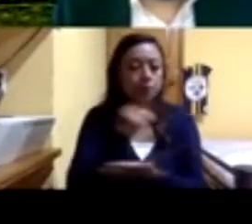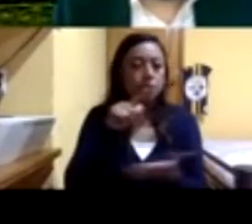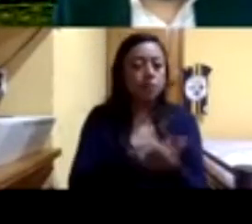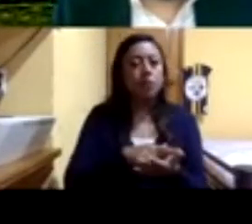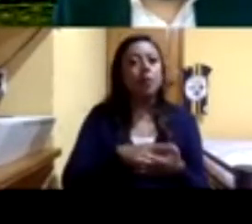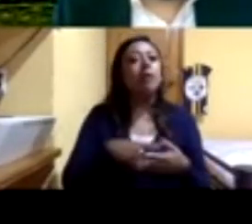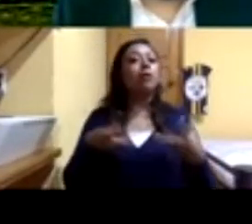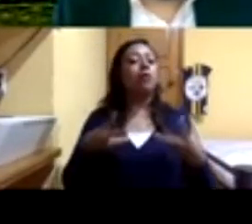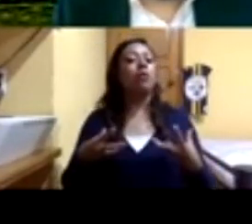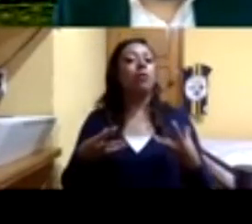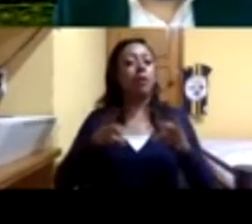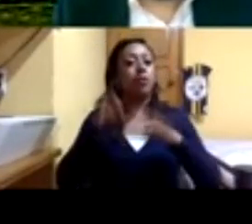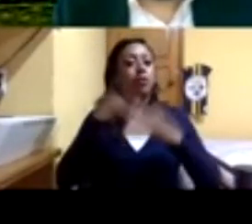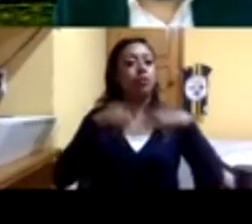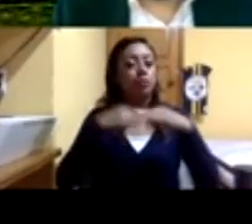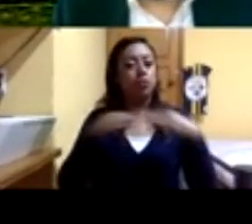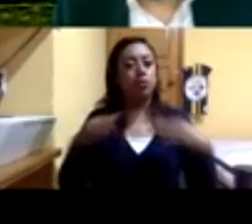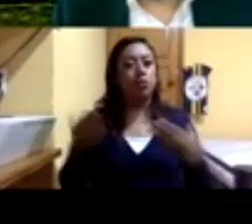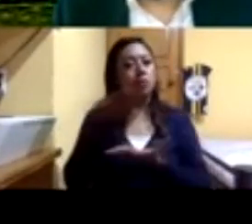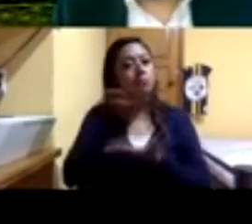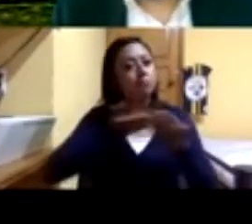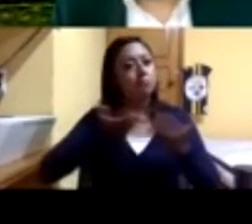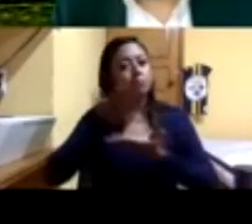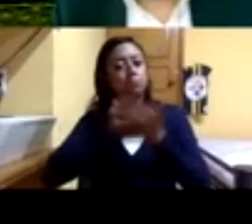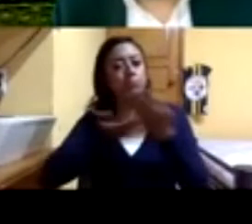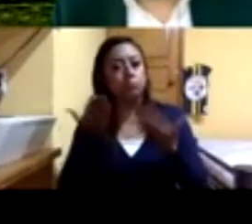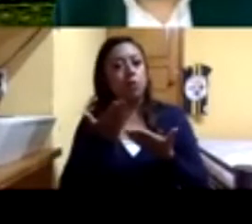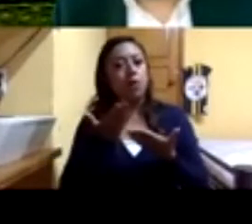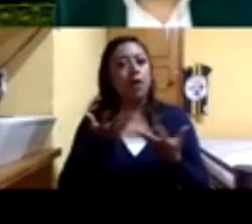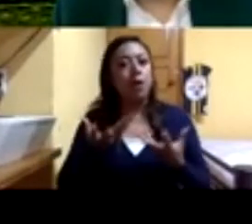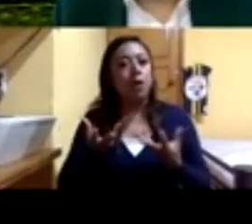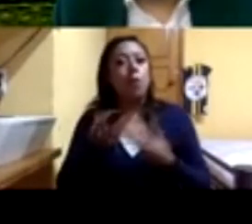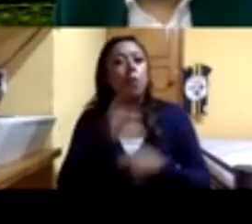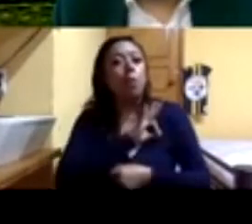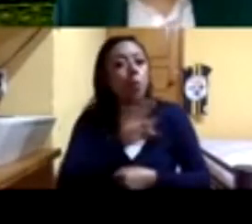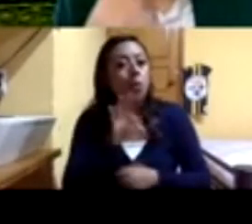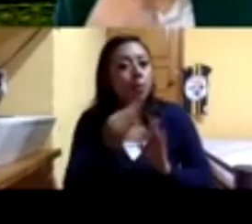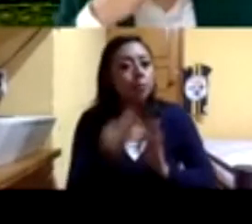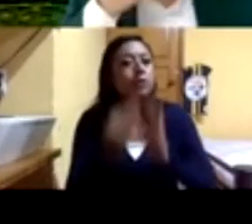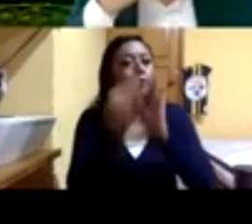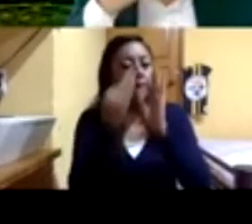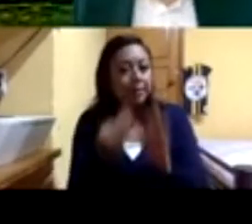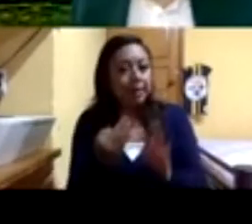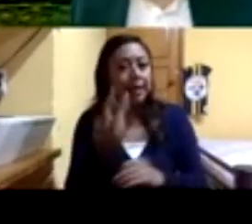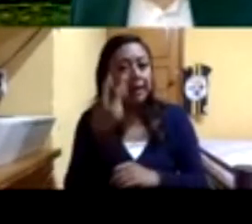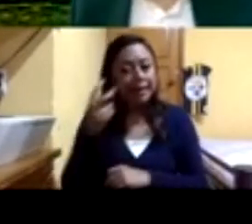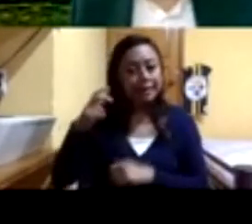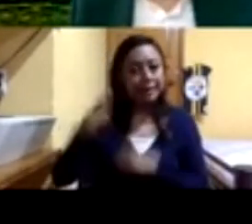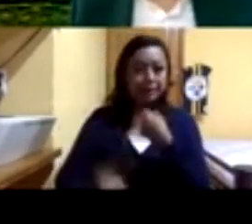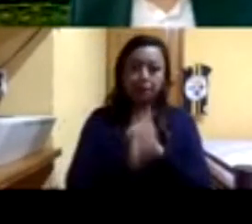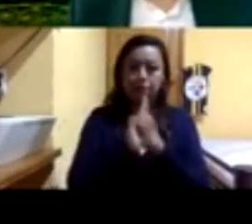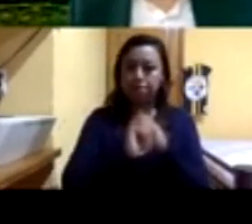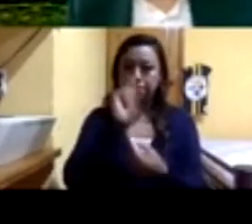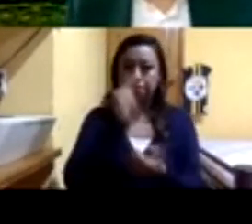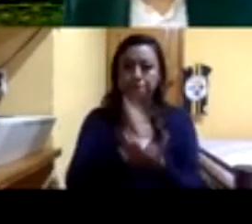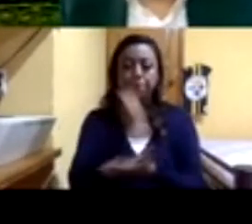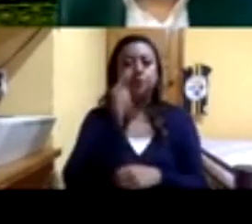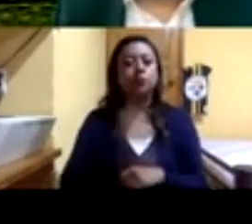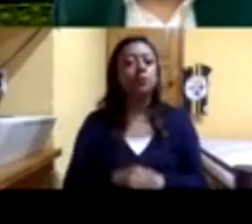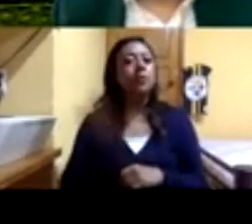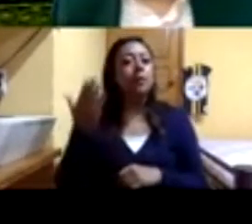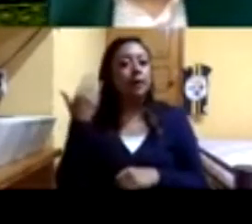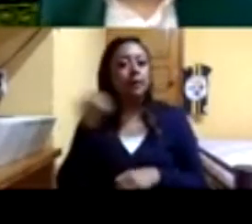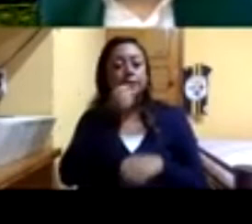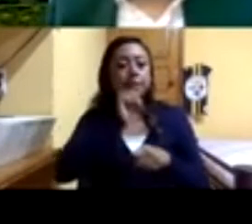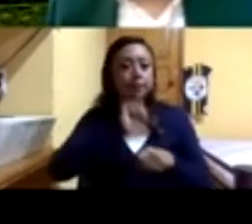permitan enfrentar de la mejor manera las consecuencias de esta crisis. Como ya lo advirtió la Secretaría Ejecutiva